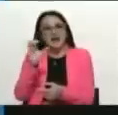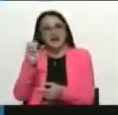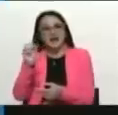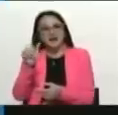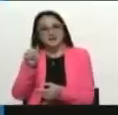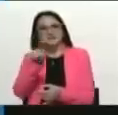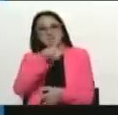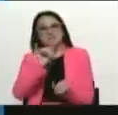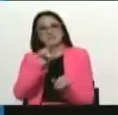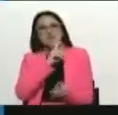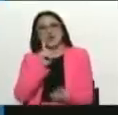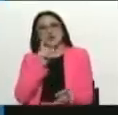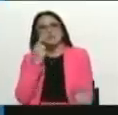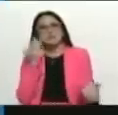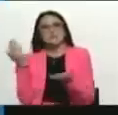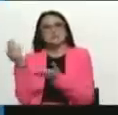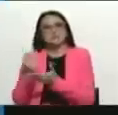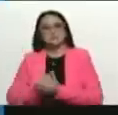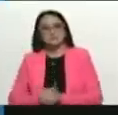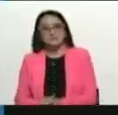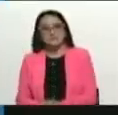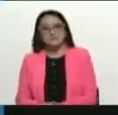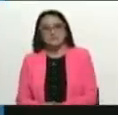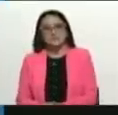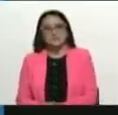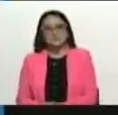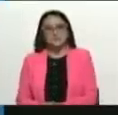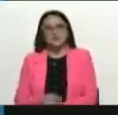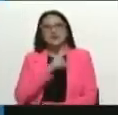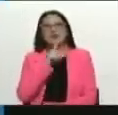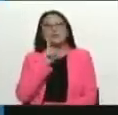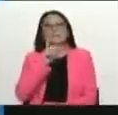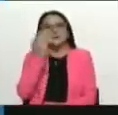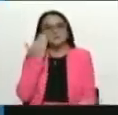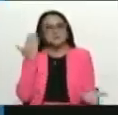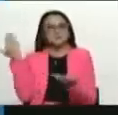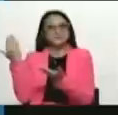Alias El Caracas, identificado como José Antonio Márquez.